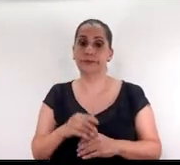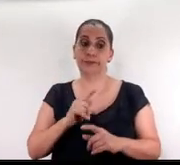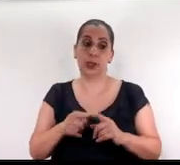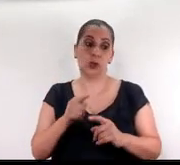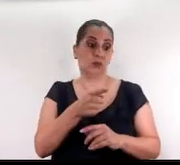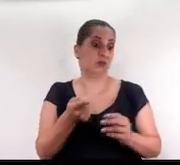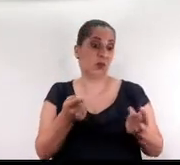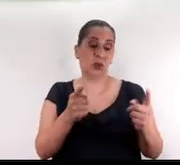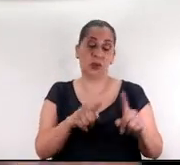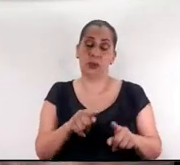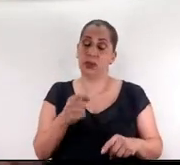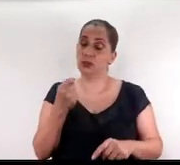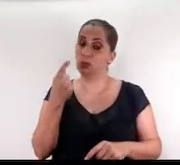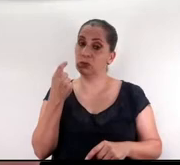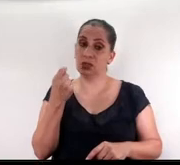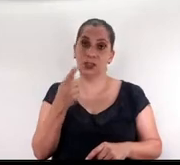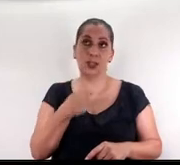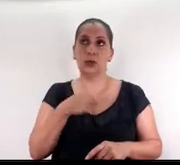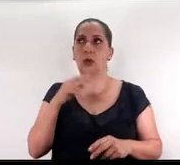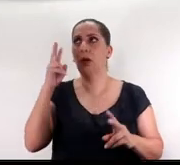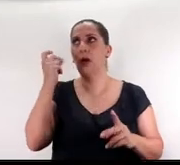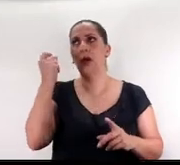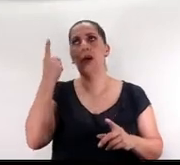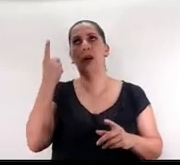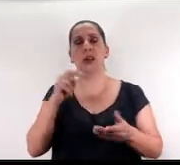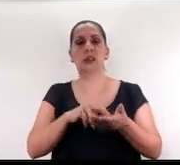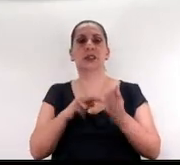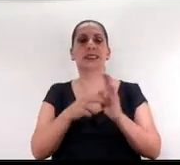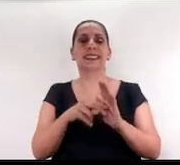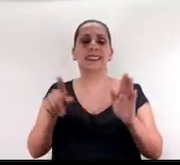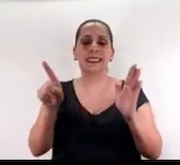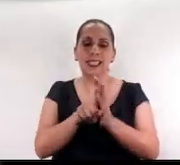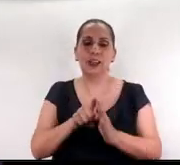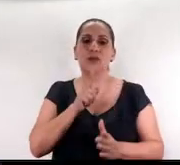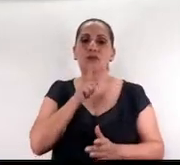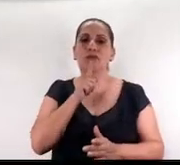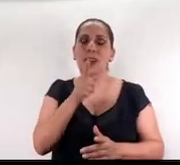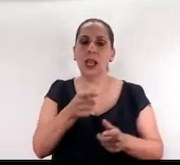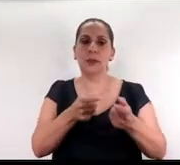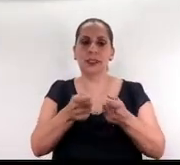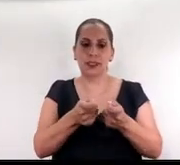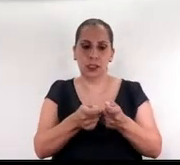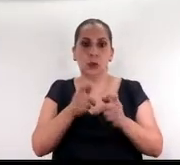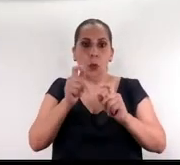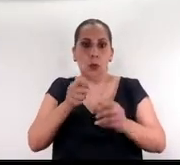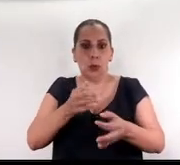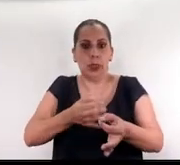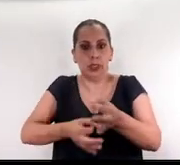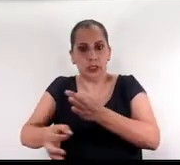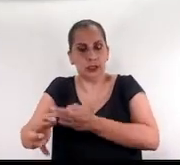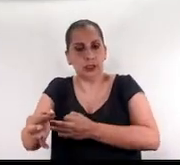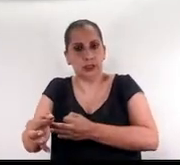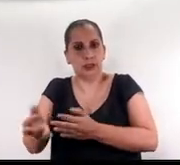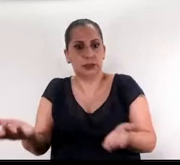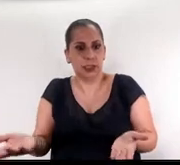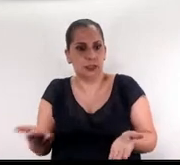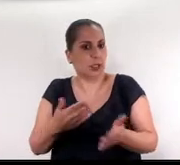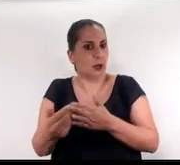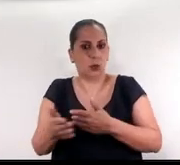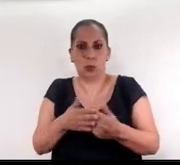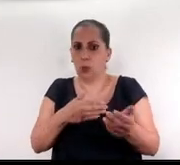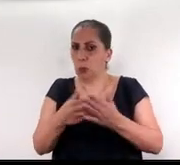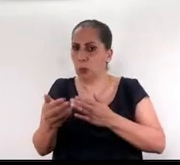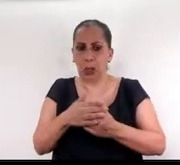no se entendió que es un derecho real administrativo. Es un derecho que se puede transar, obviamente, como en cualquier